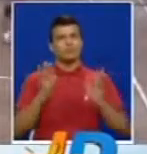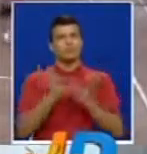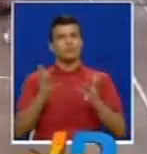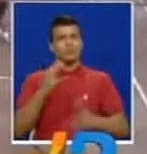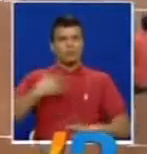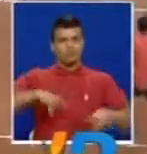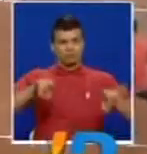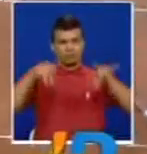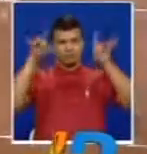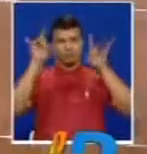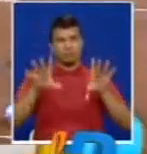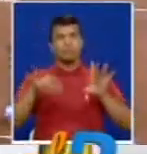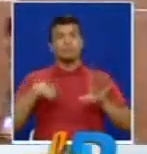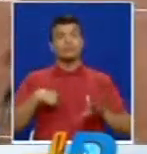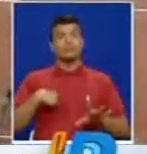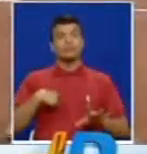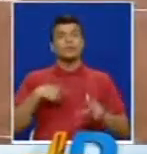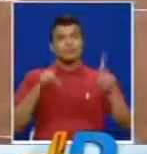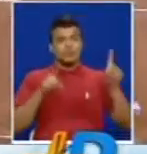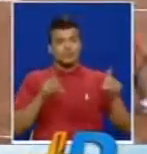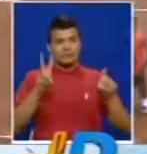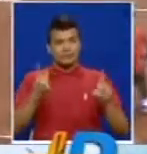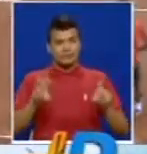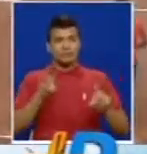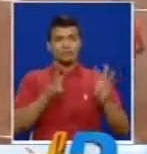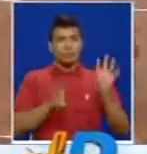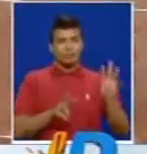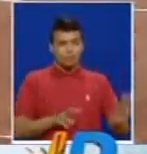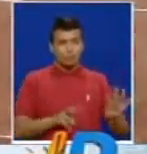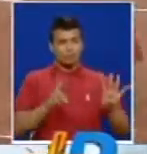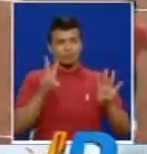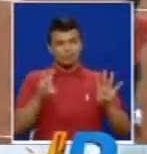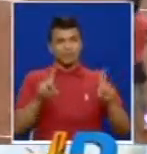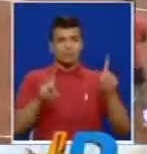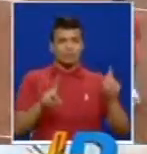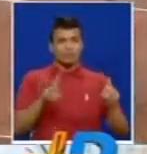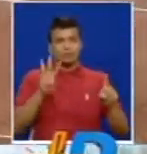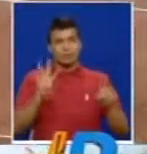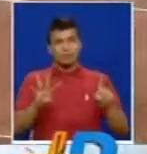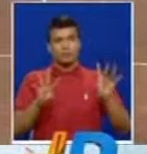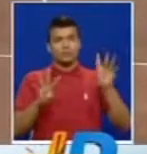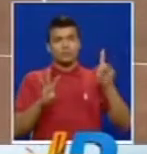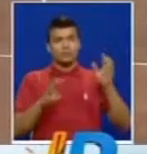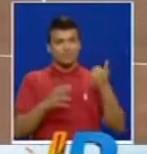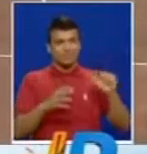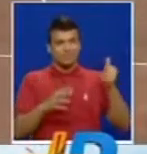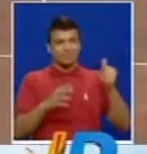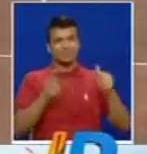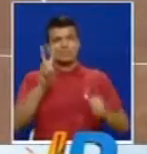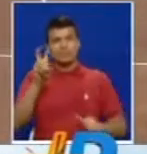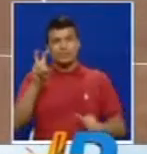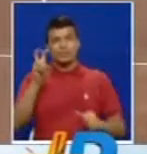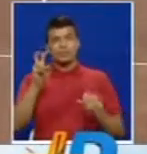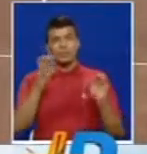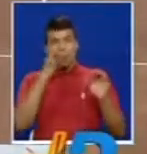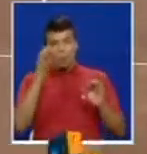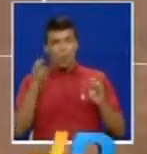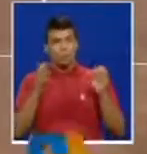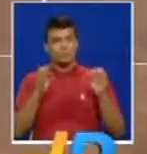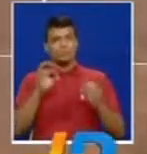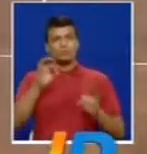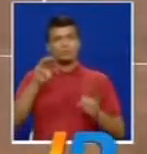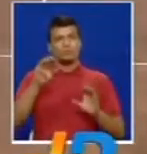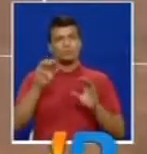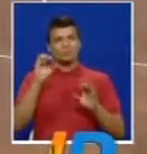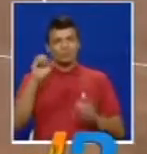Brisbane, Australia. Al caer con parciales 6-7, 4-7, 6-4 y 10-7 ante la pareja conformada por el polaco Mariusz